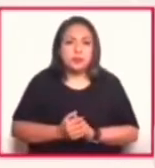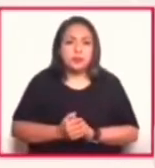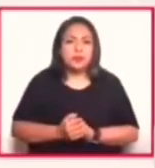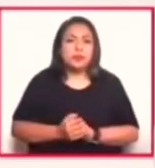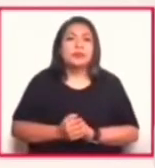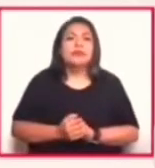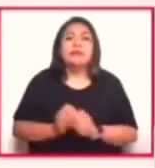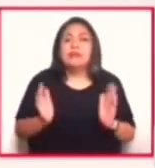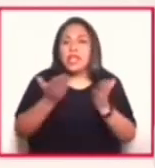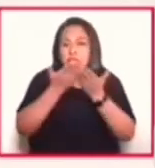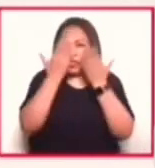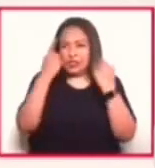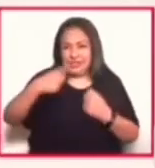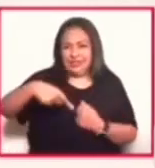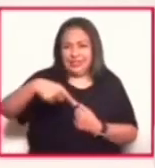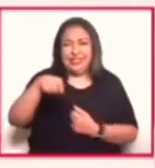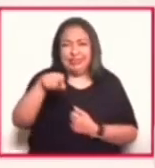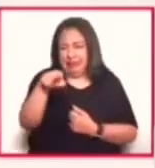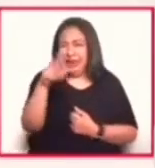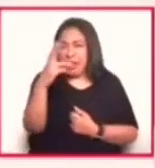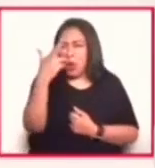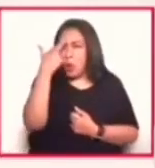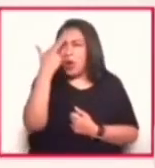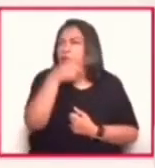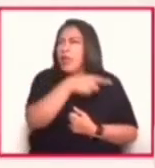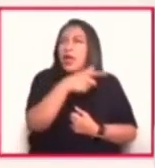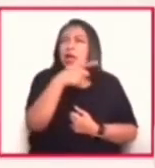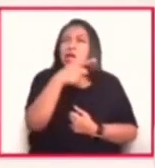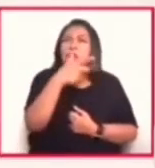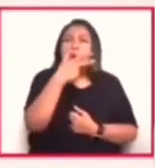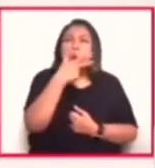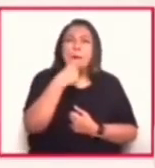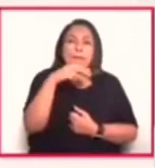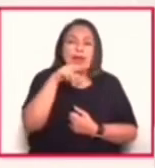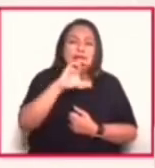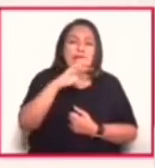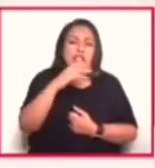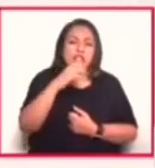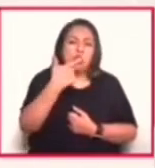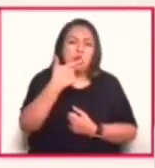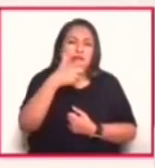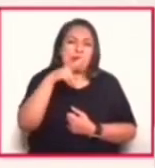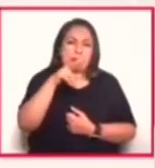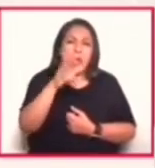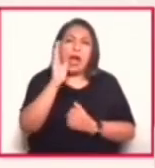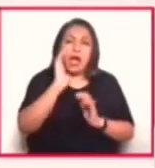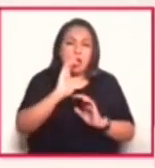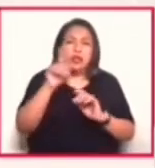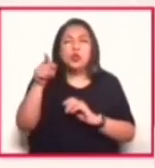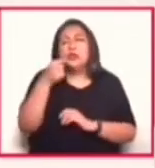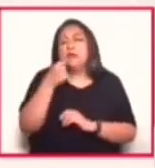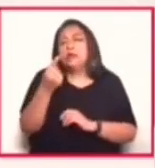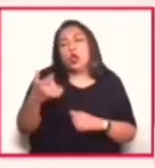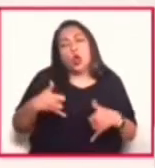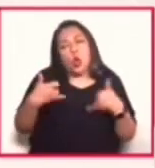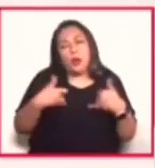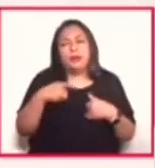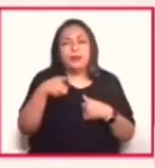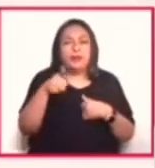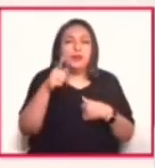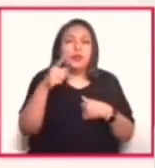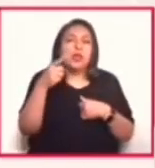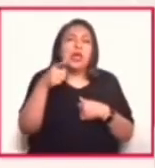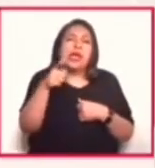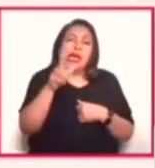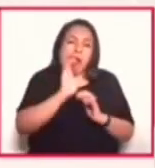No sé si recuerdas, la cantaba Nacha Guevara hace mucho, es que tú eres muy chiquillo. La de Si te quiero es